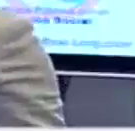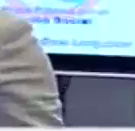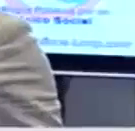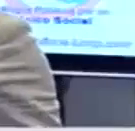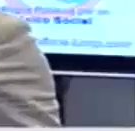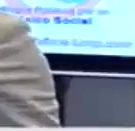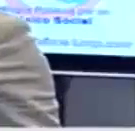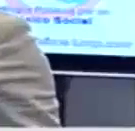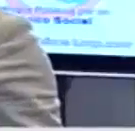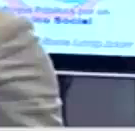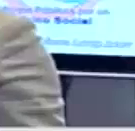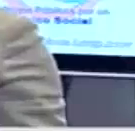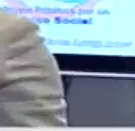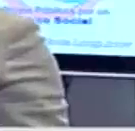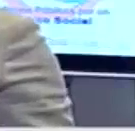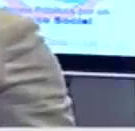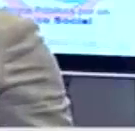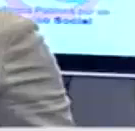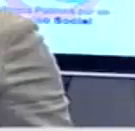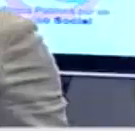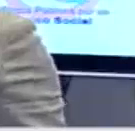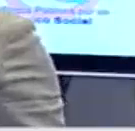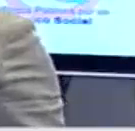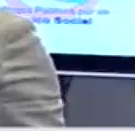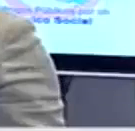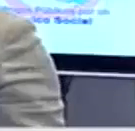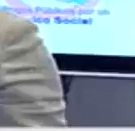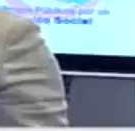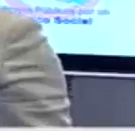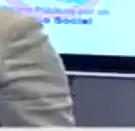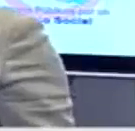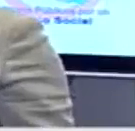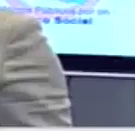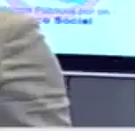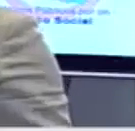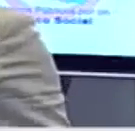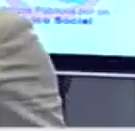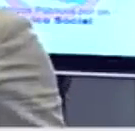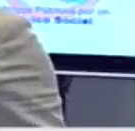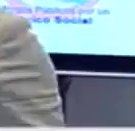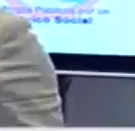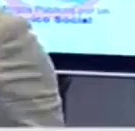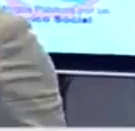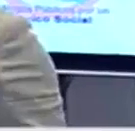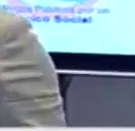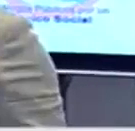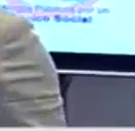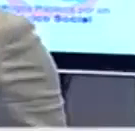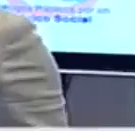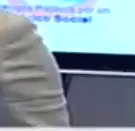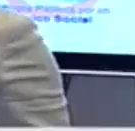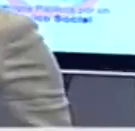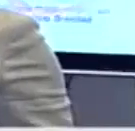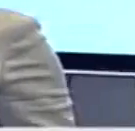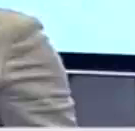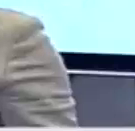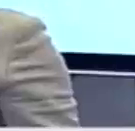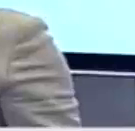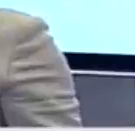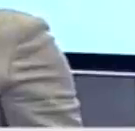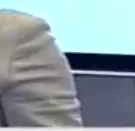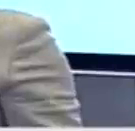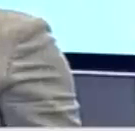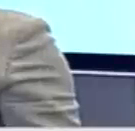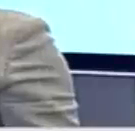sus opiniones, cuestionamientos, análisis y comentarios sobre el desarrollo rural. Y así culminar con el desarrollo de este eje